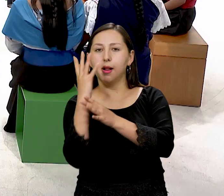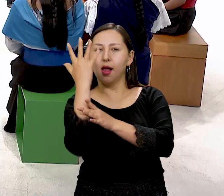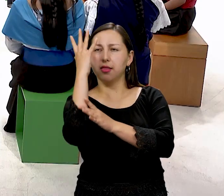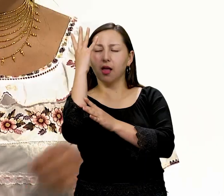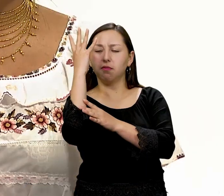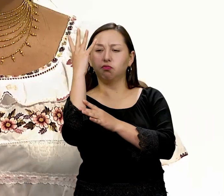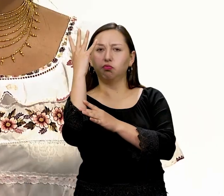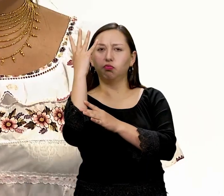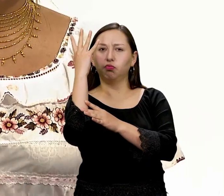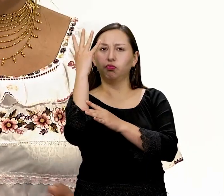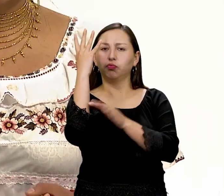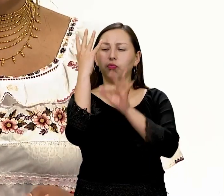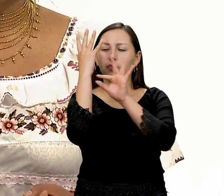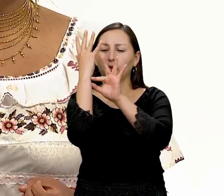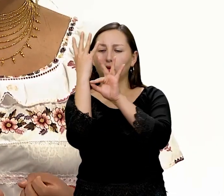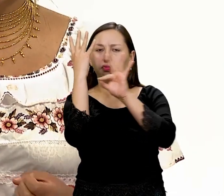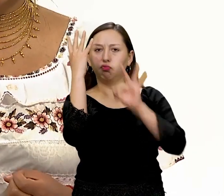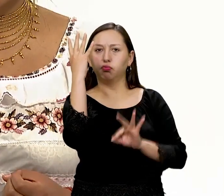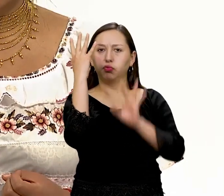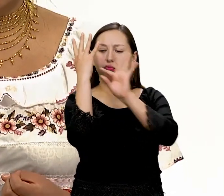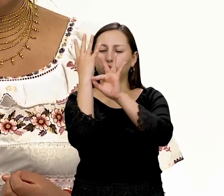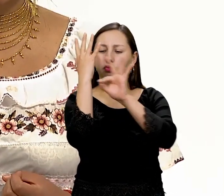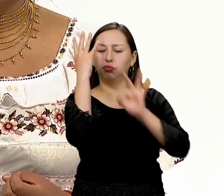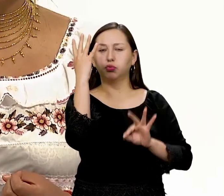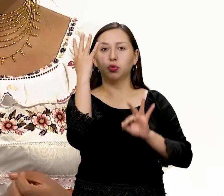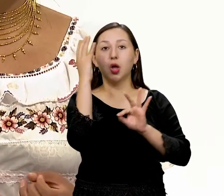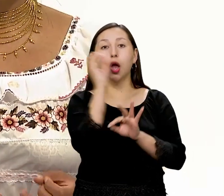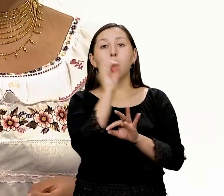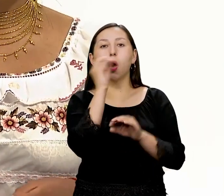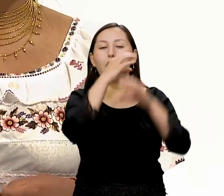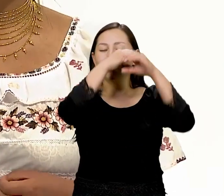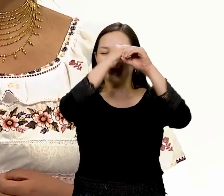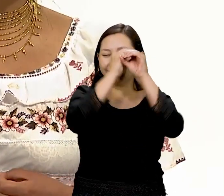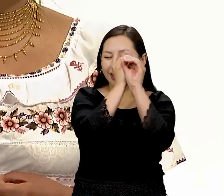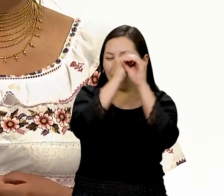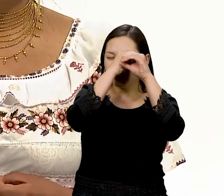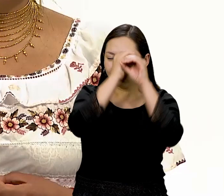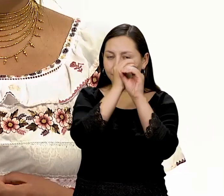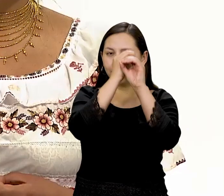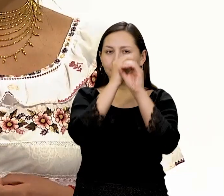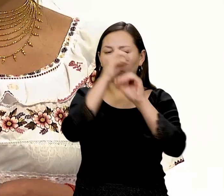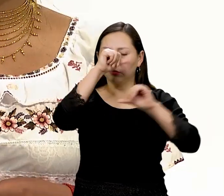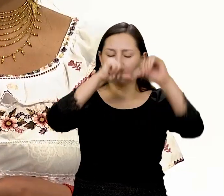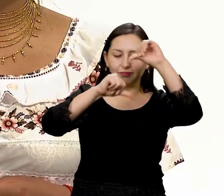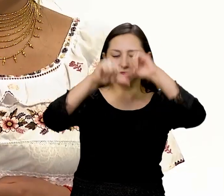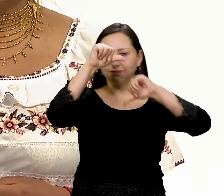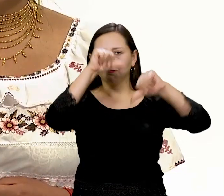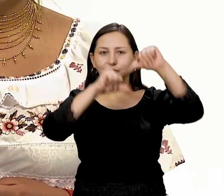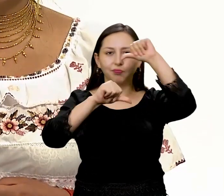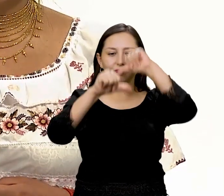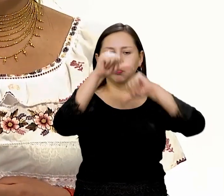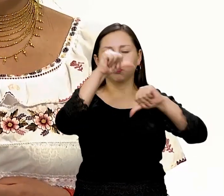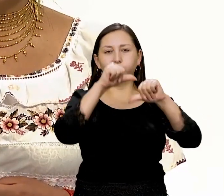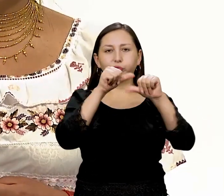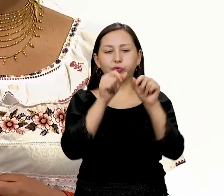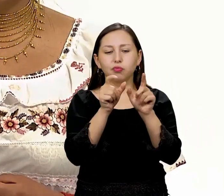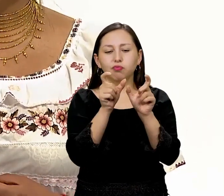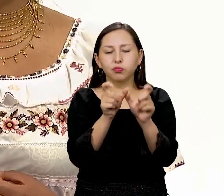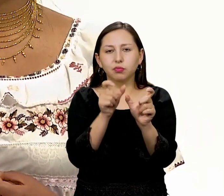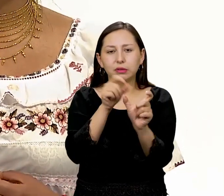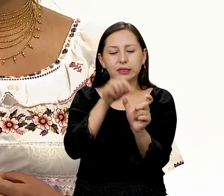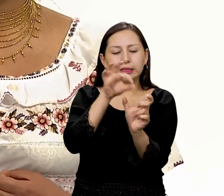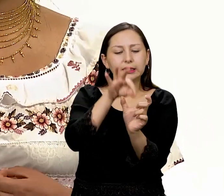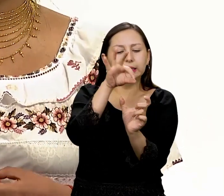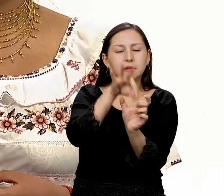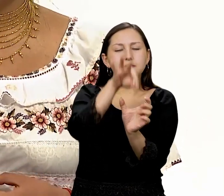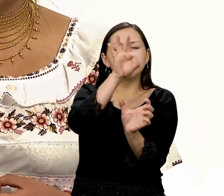nuestra planta como se la puede fabricar de manera sintética. Otro de los puntos es una dosis. ¿Cuál es